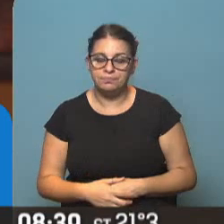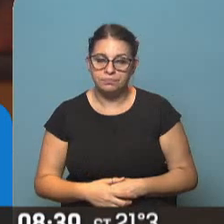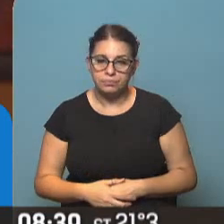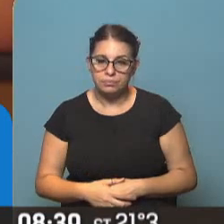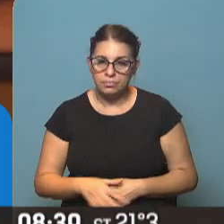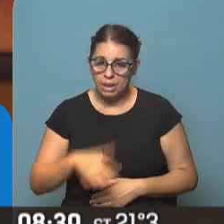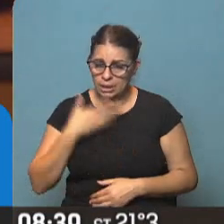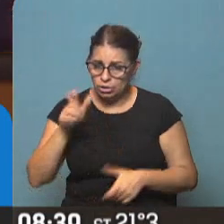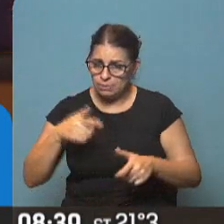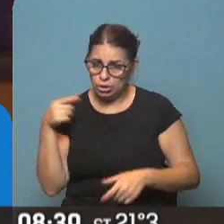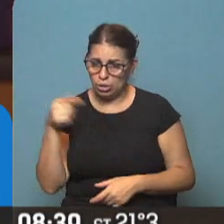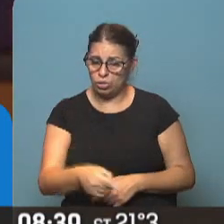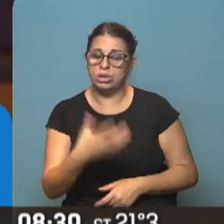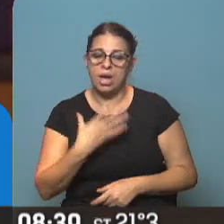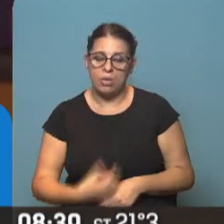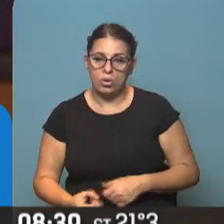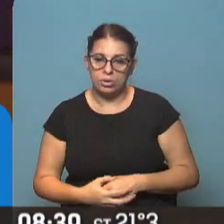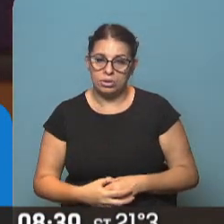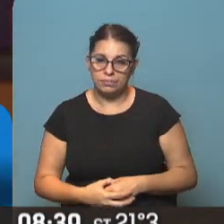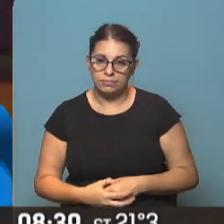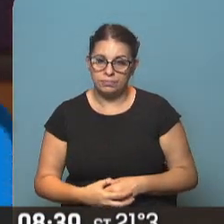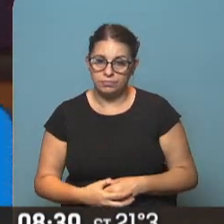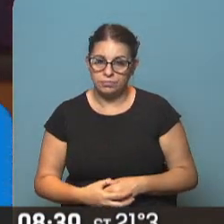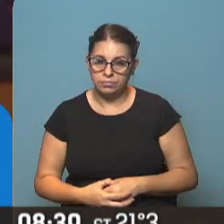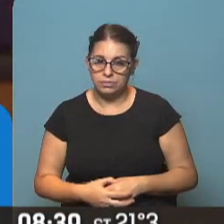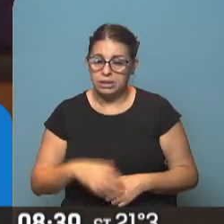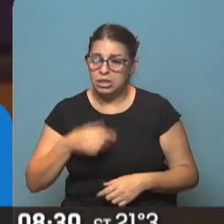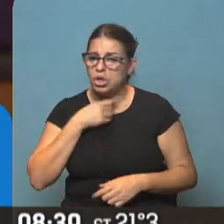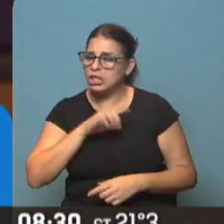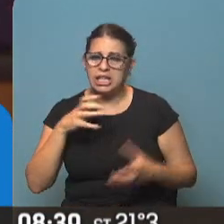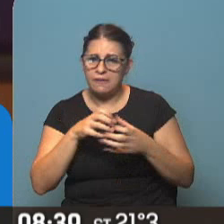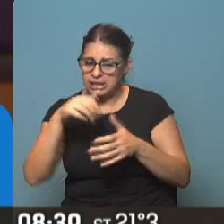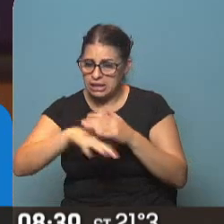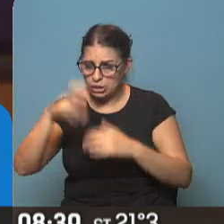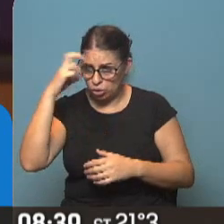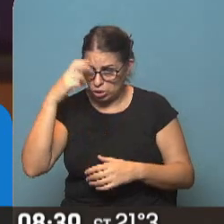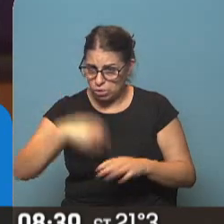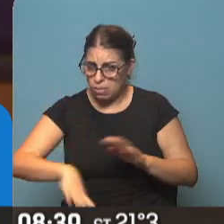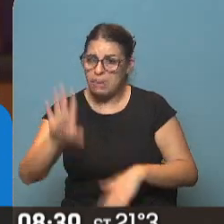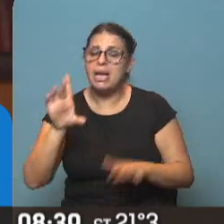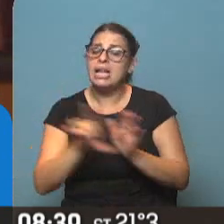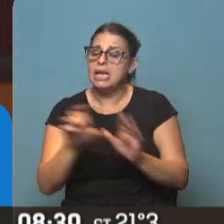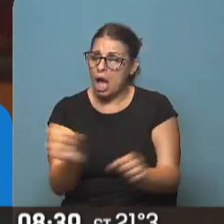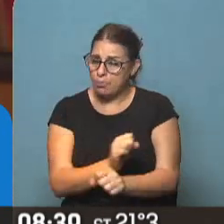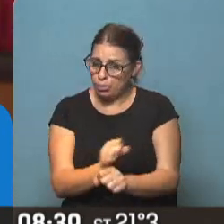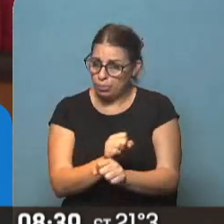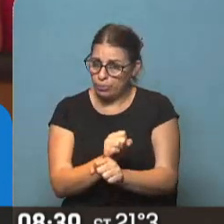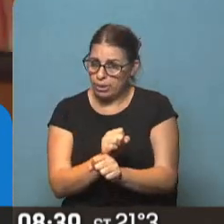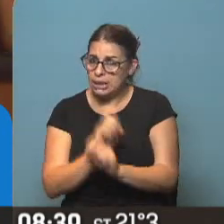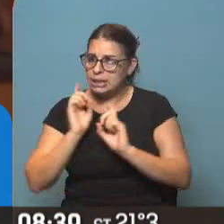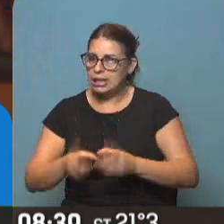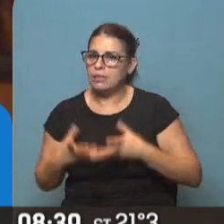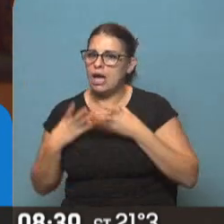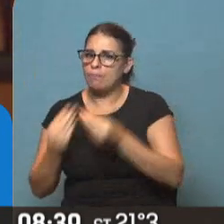que están en contra de que se haga un debate del congreso y se apruebe la ley están a favor